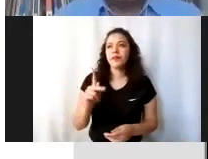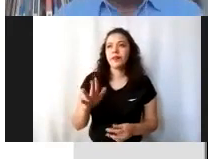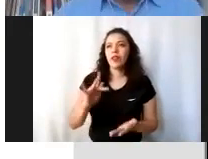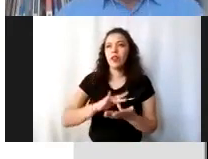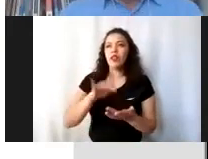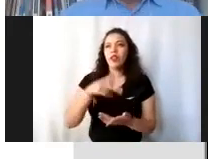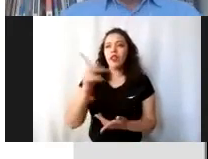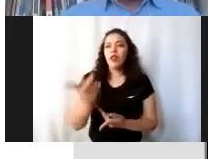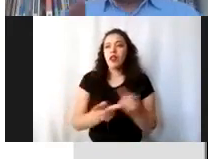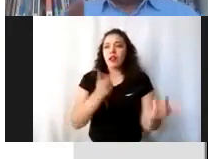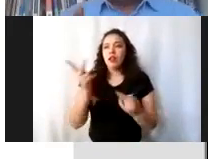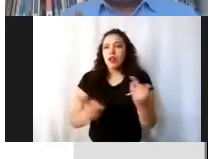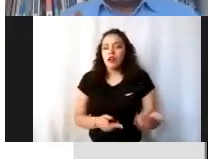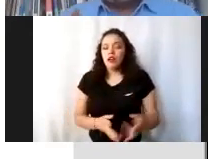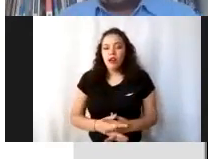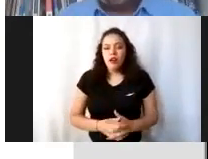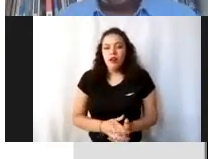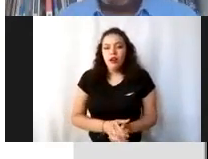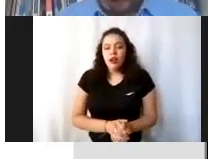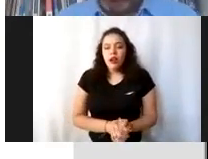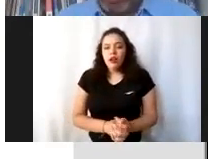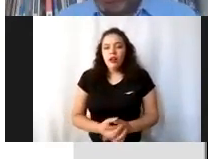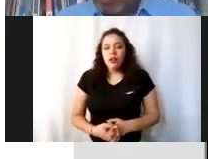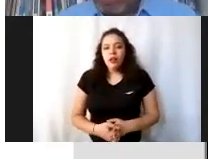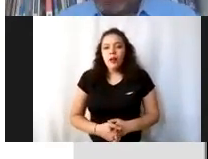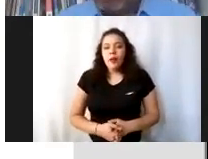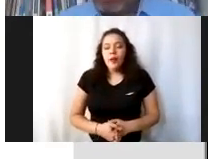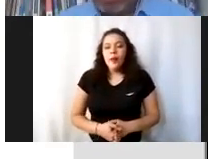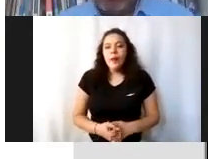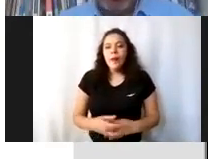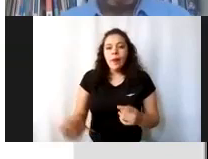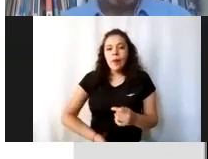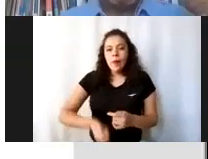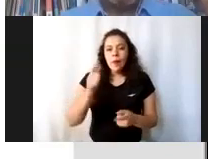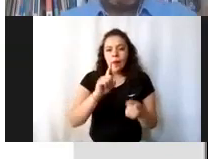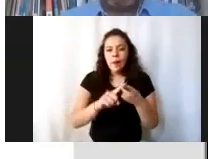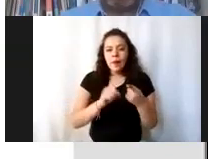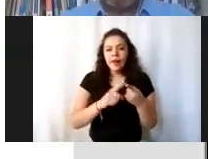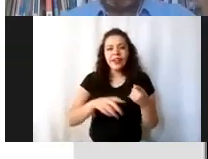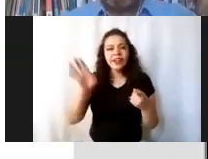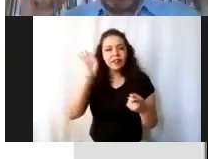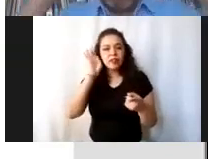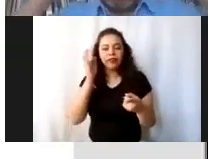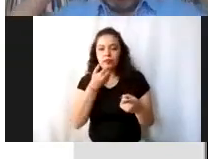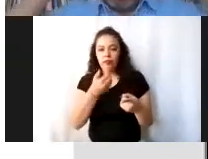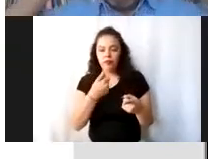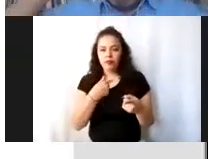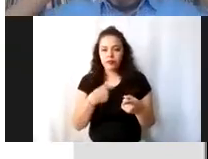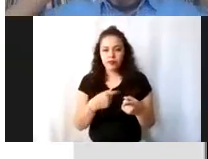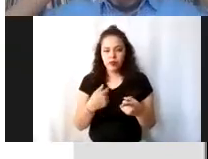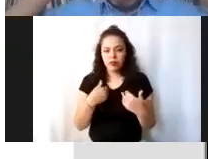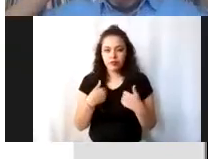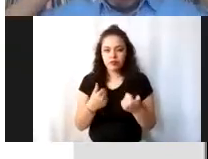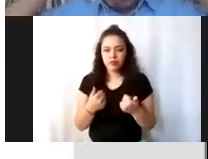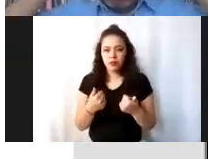preguntas. El planteamiento de la primera, no lo alcancé a escuchar muy bien hasta que subí el volumen. Entiendo que